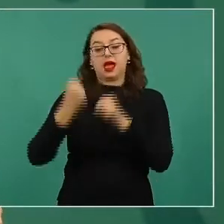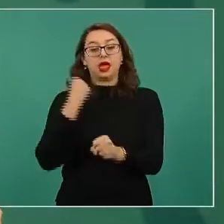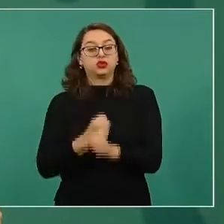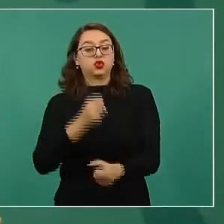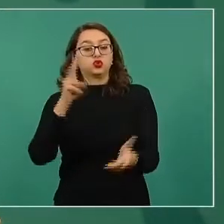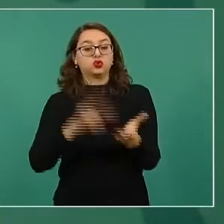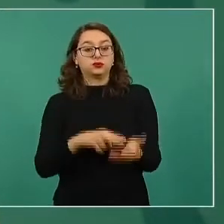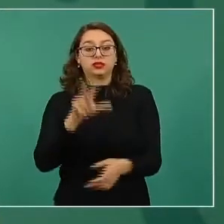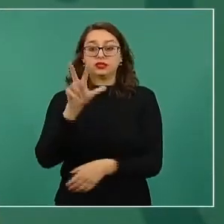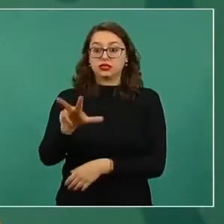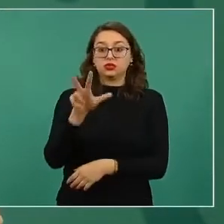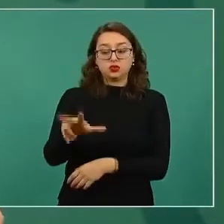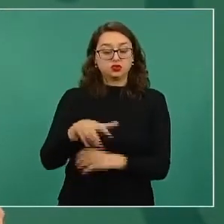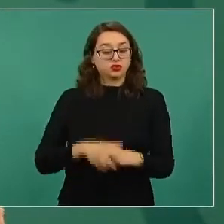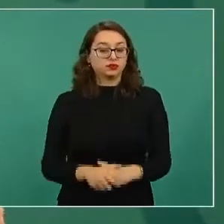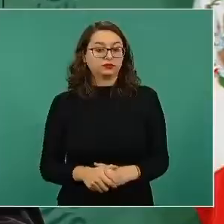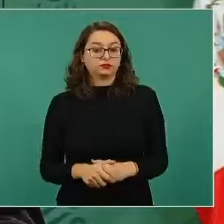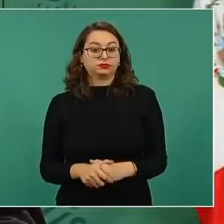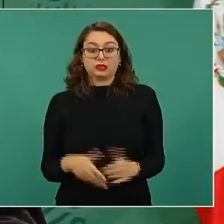no votaban.